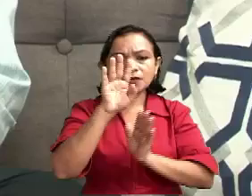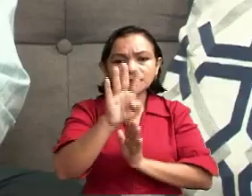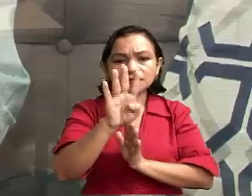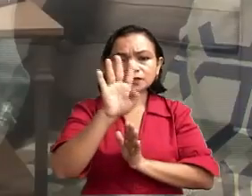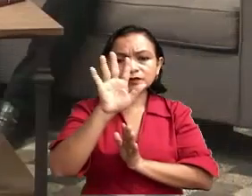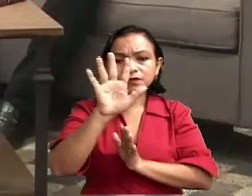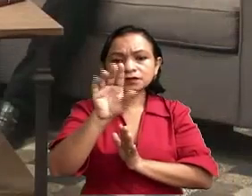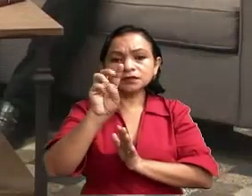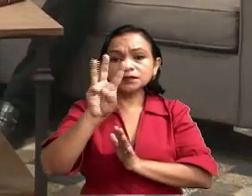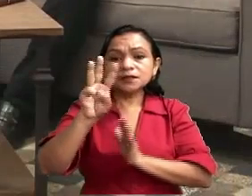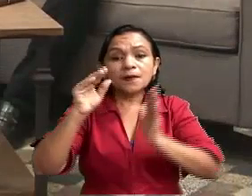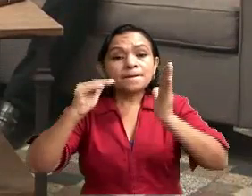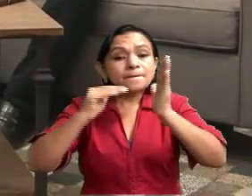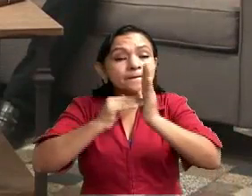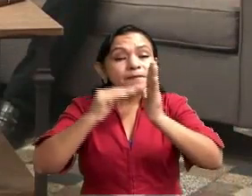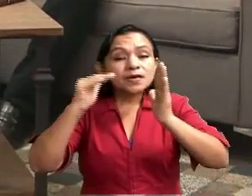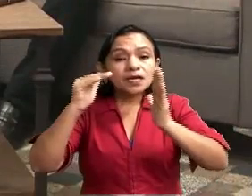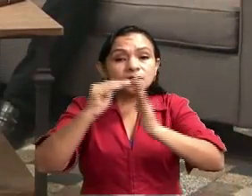$1.453 millones.